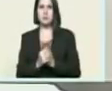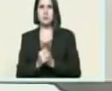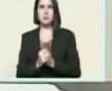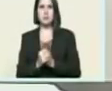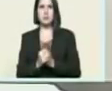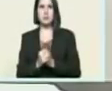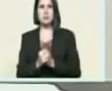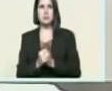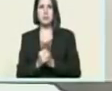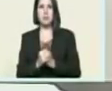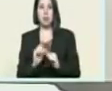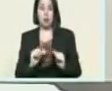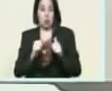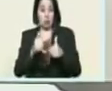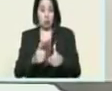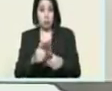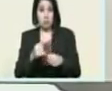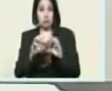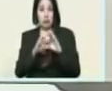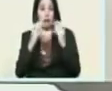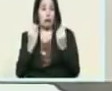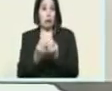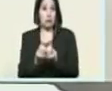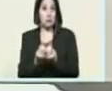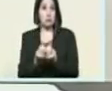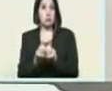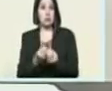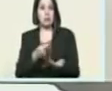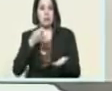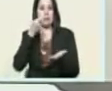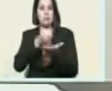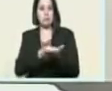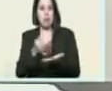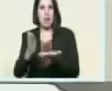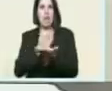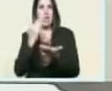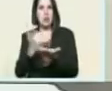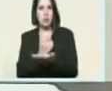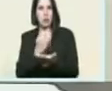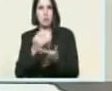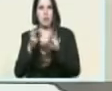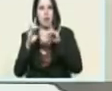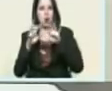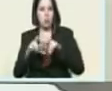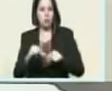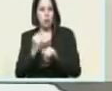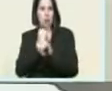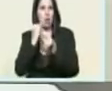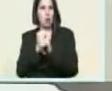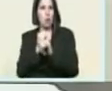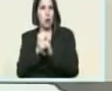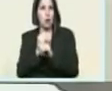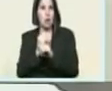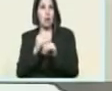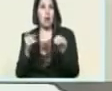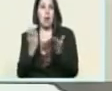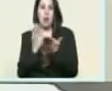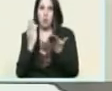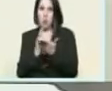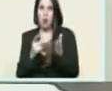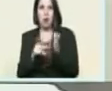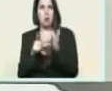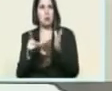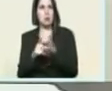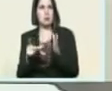nos preparamos para el arranque de las clases, para garantizar los libros, las computadoras, las escuelas, los liceos,